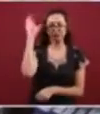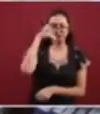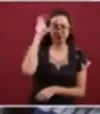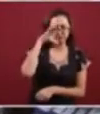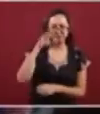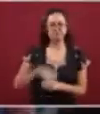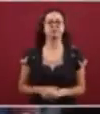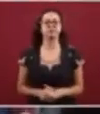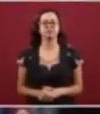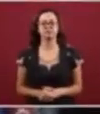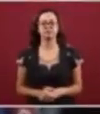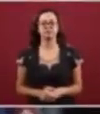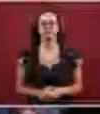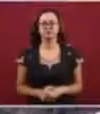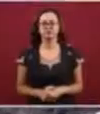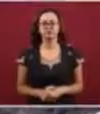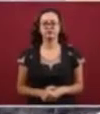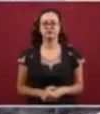ciencia.